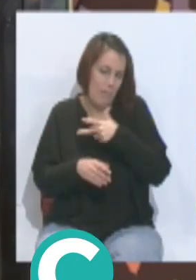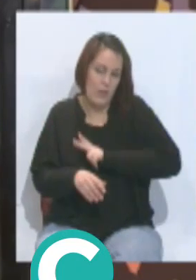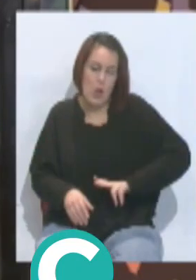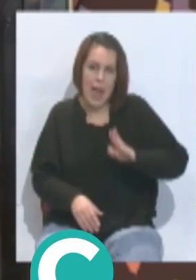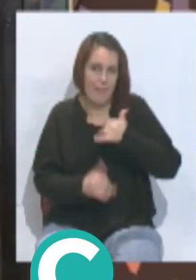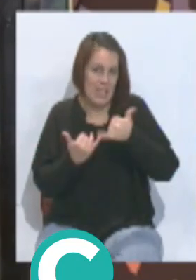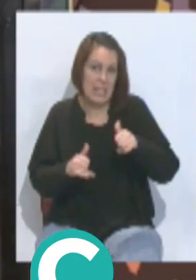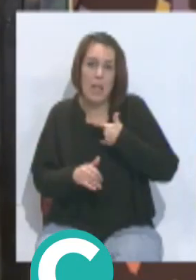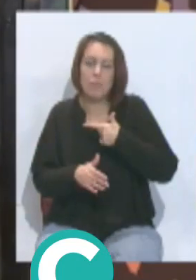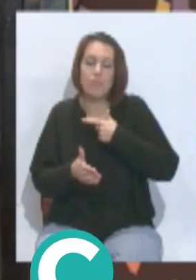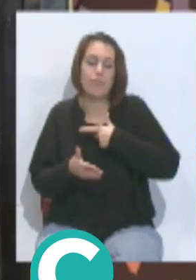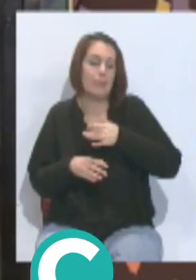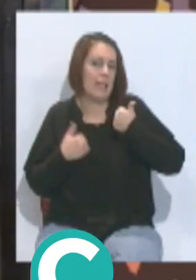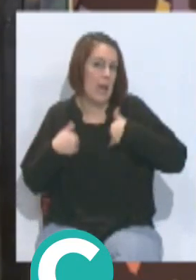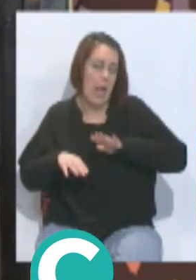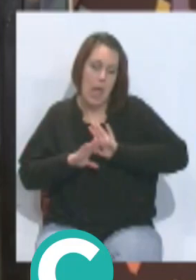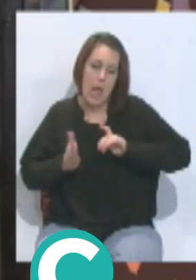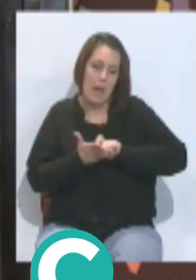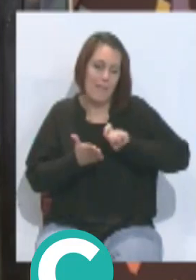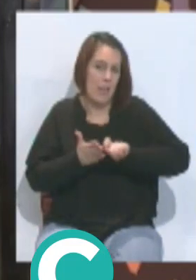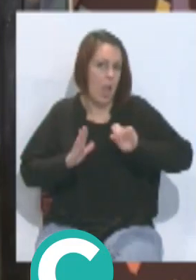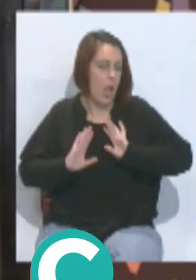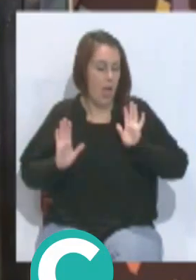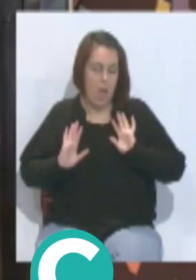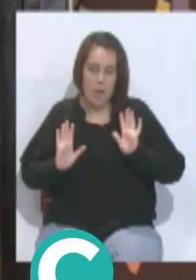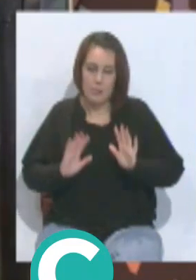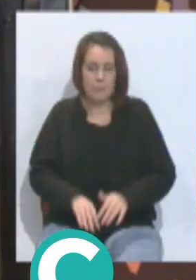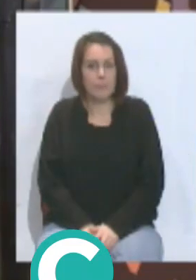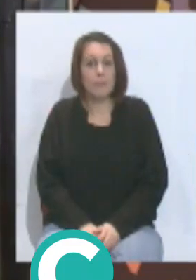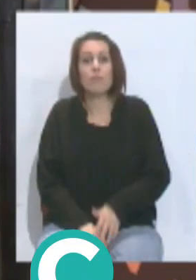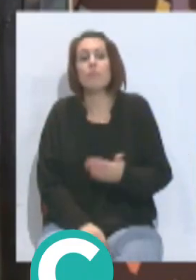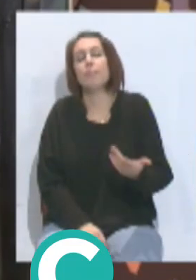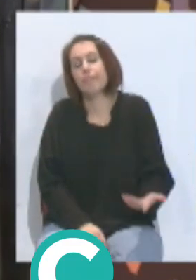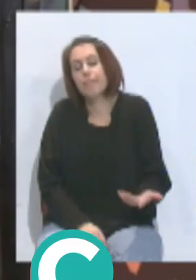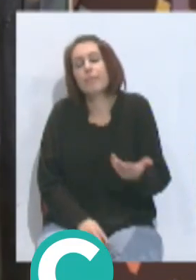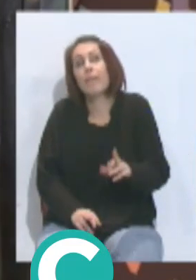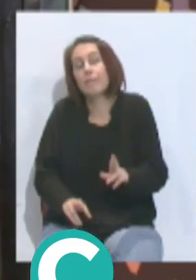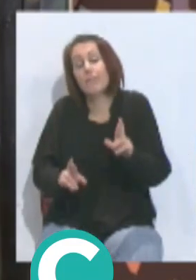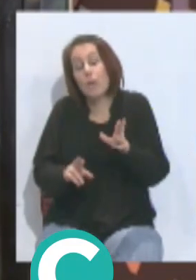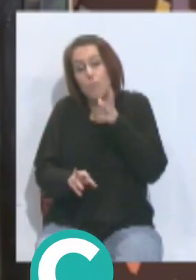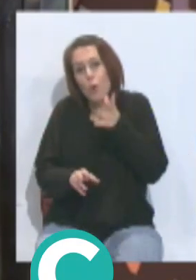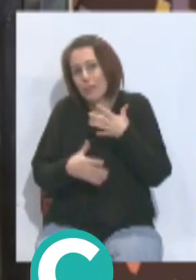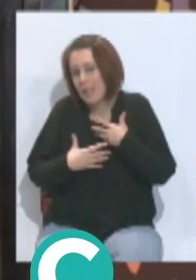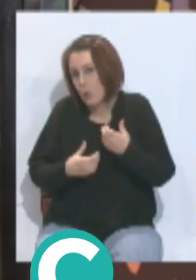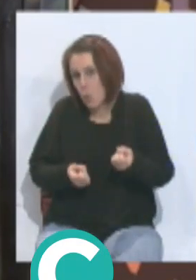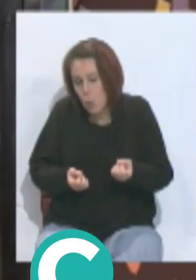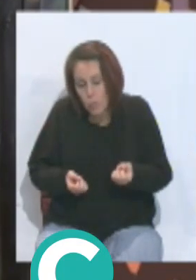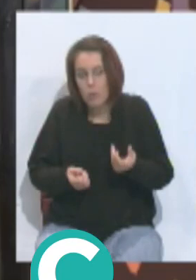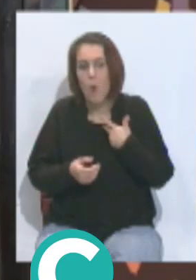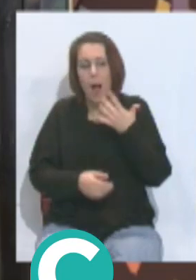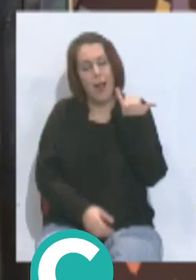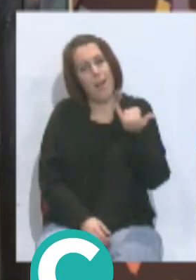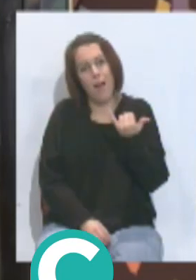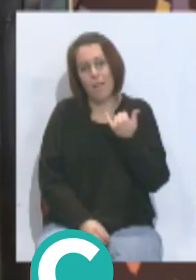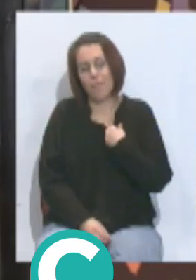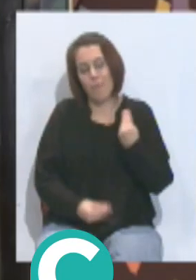fiesta, no firmará la autoría este año de ninguna agrupación, así que bueno, esperemos, es por motivos de salud, ojalá que se